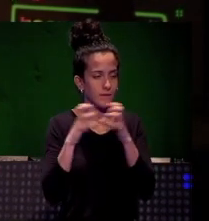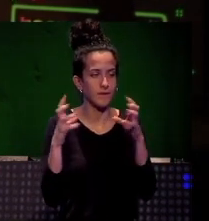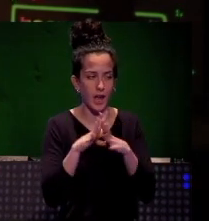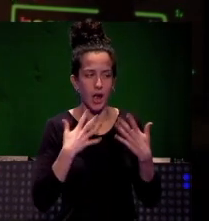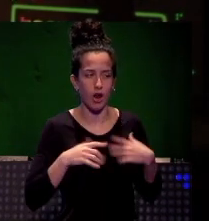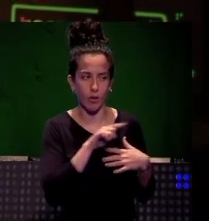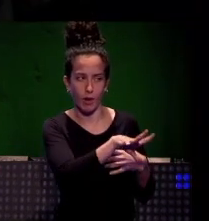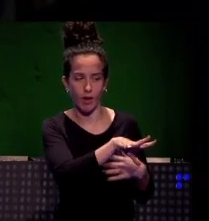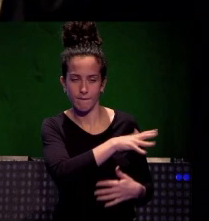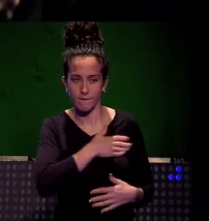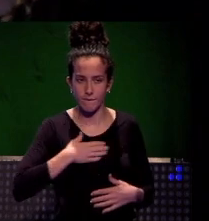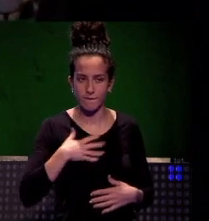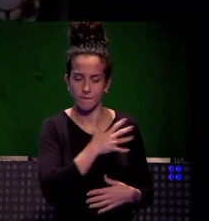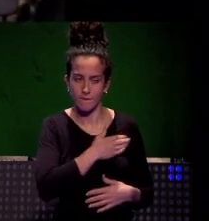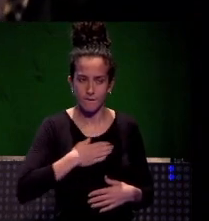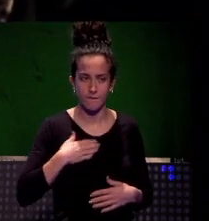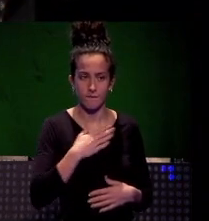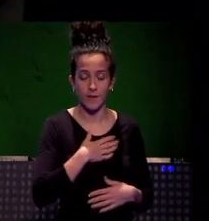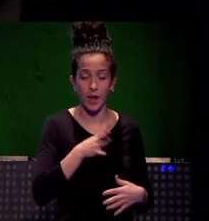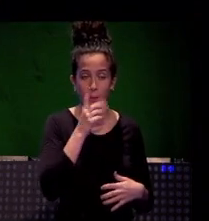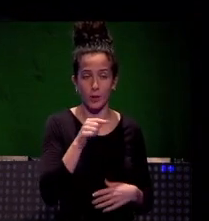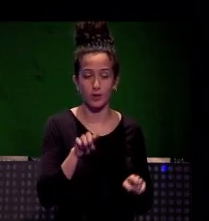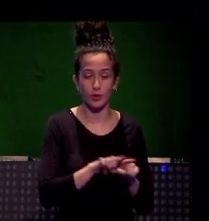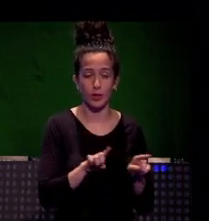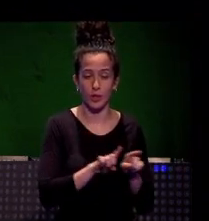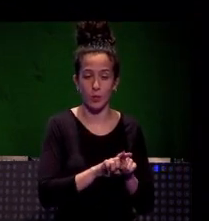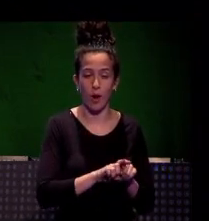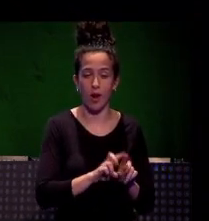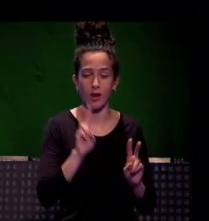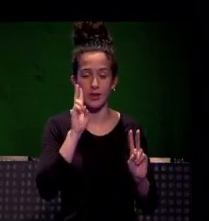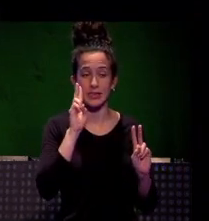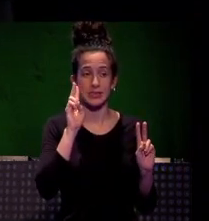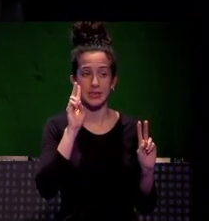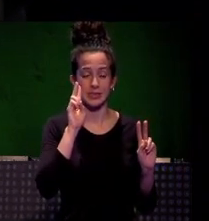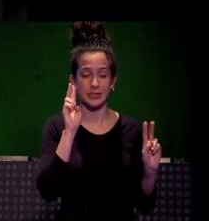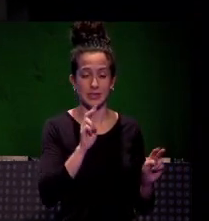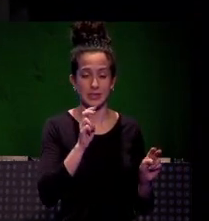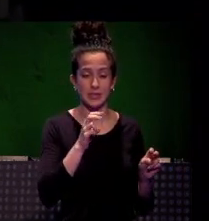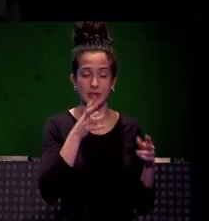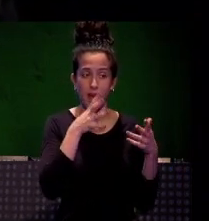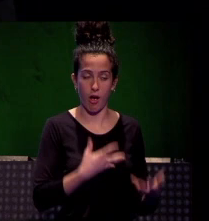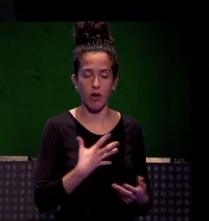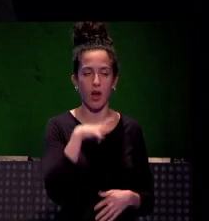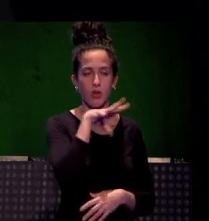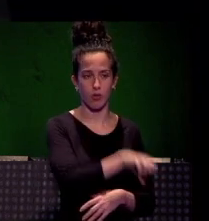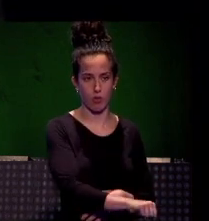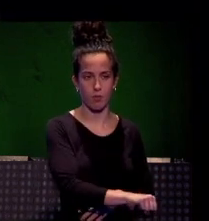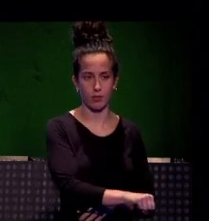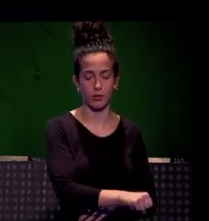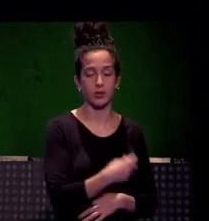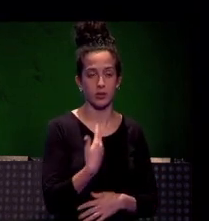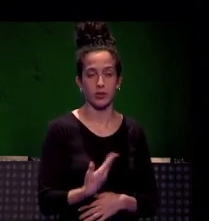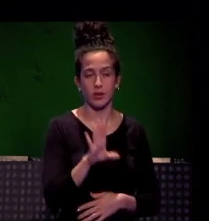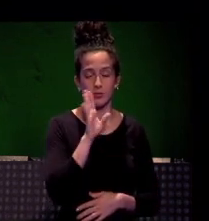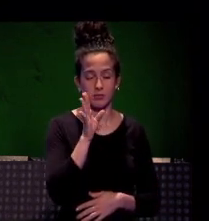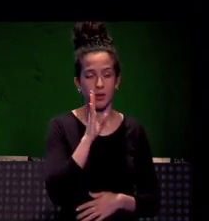generado esta corriente de sino vaina o que es lo veo ahora lo compro ahora en mercedes benz fashion week madrid hay diseñadores que